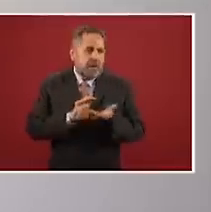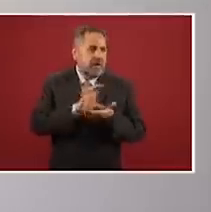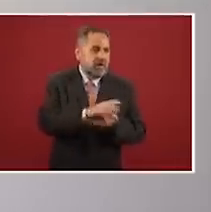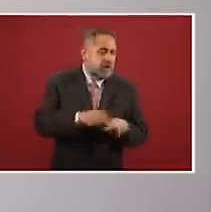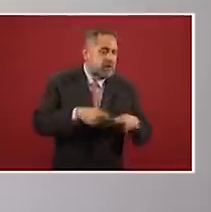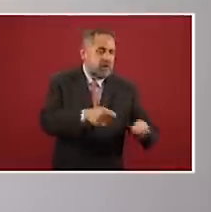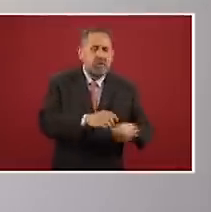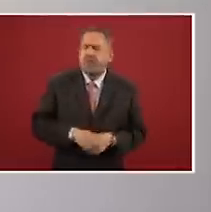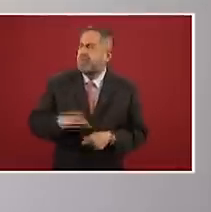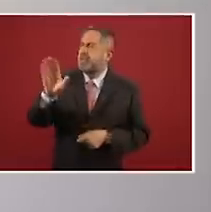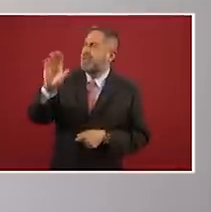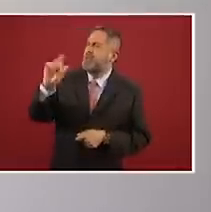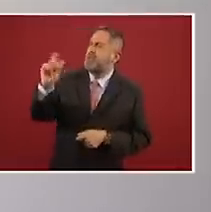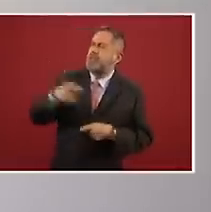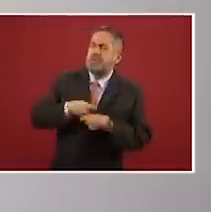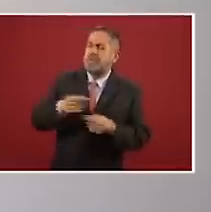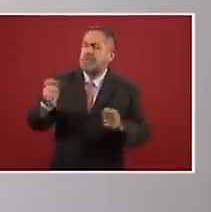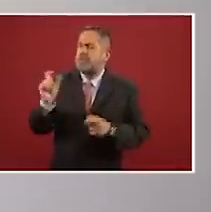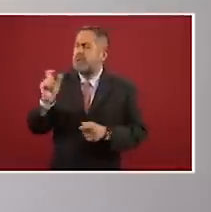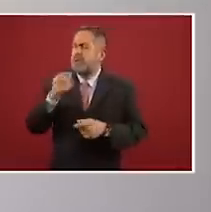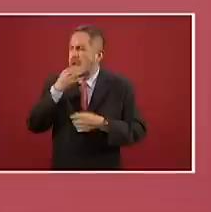sería esta? Yo creo que